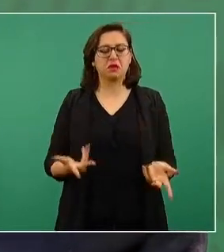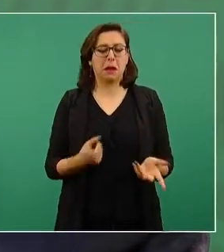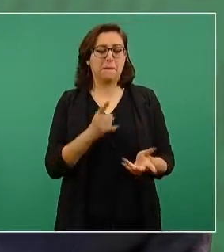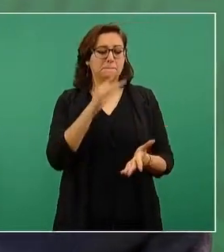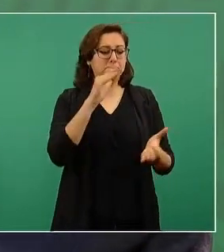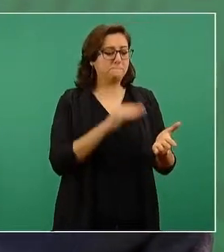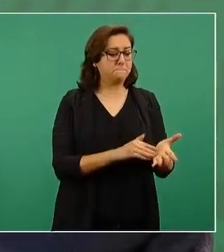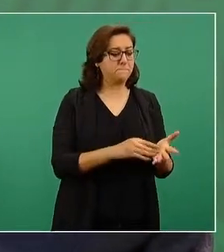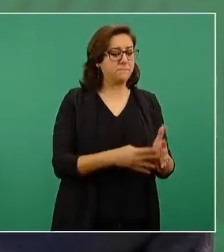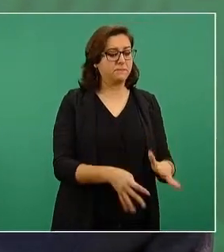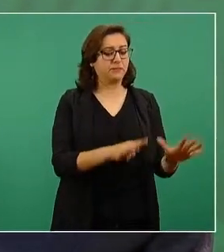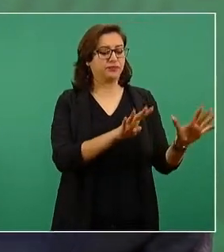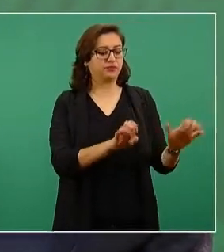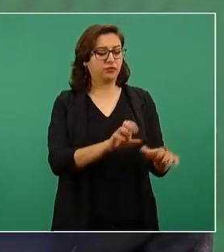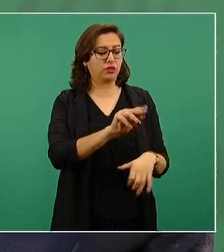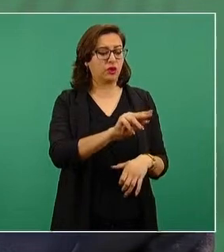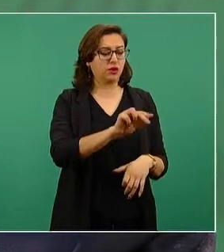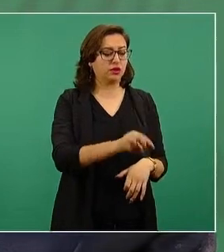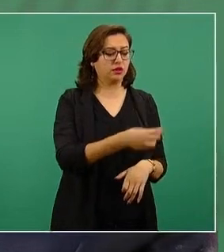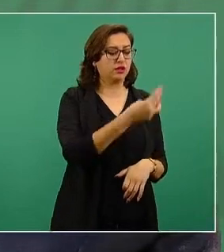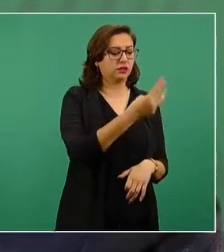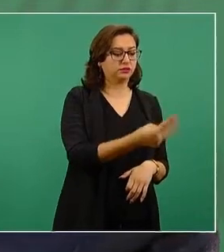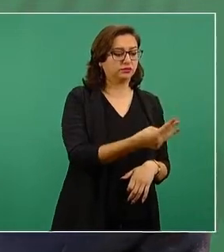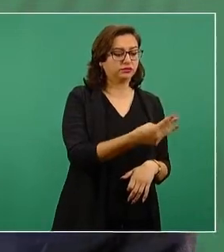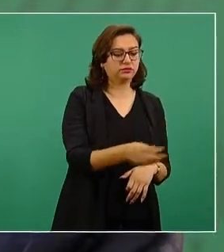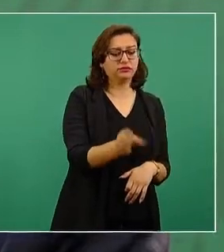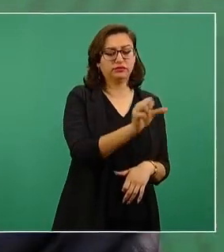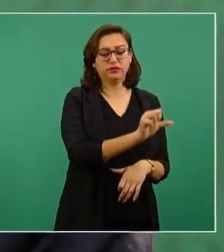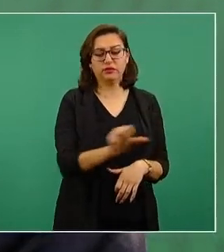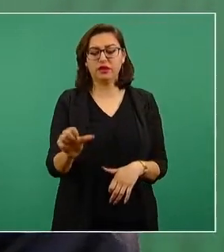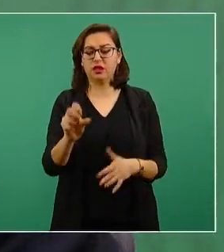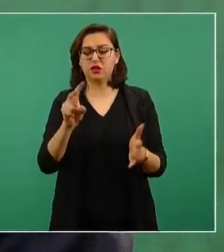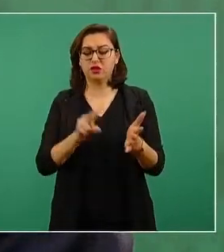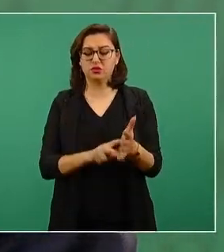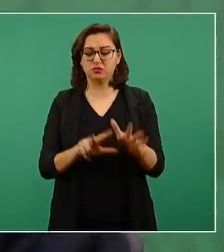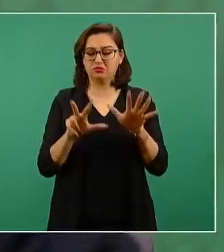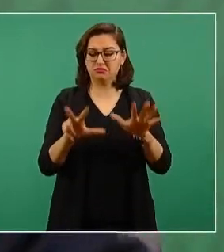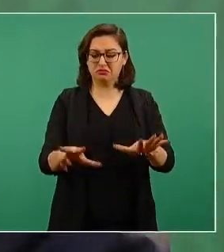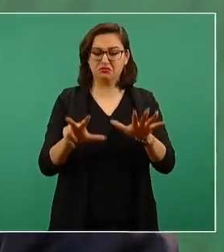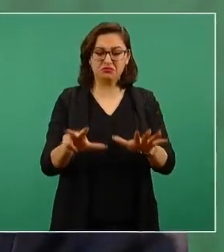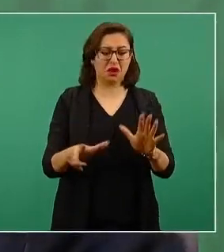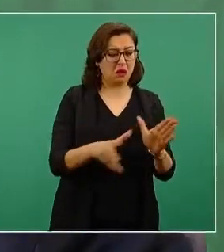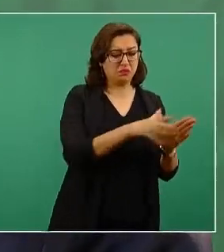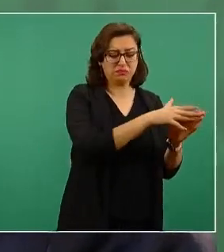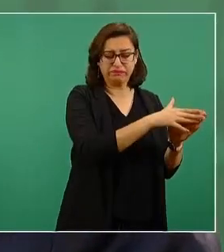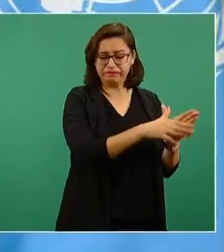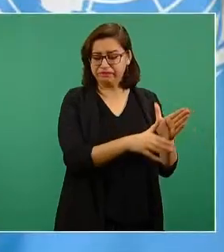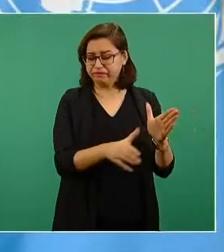1983 a 2018.